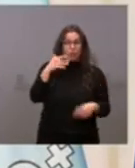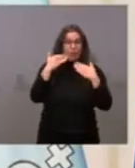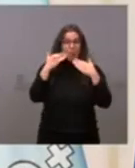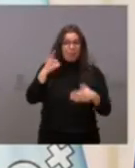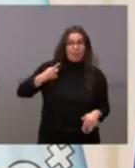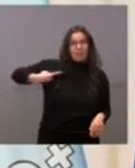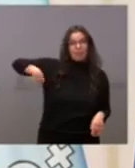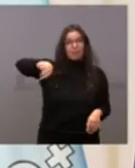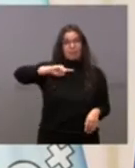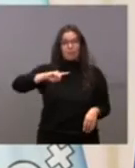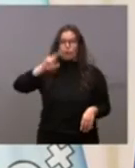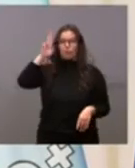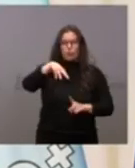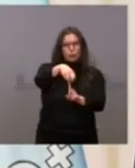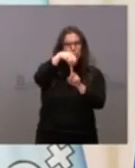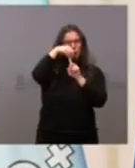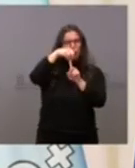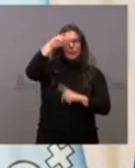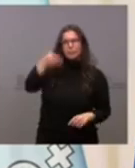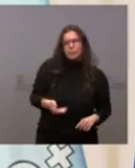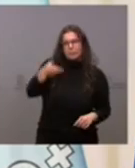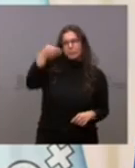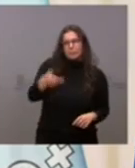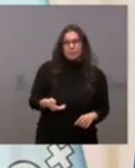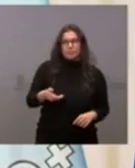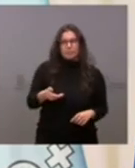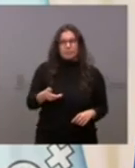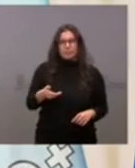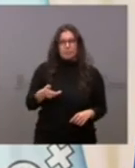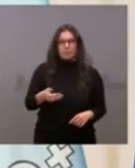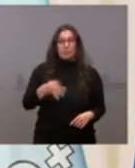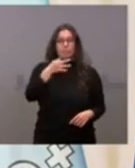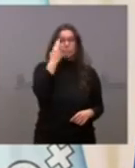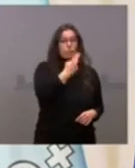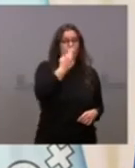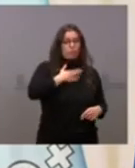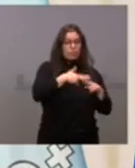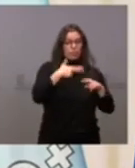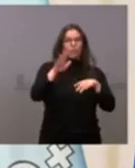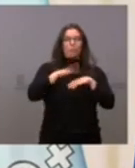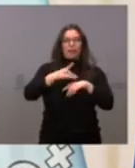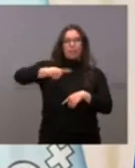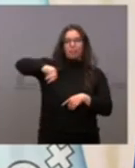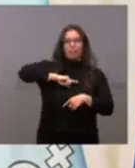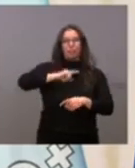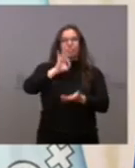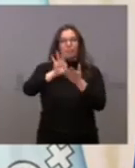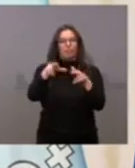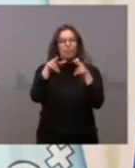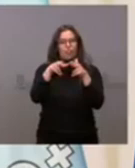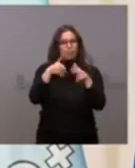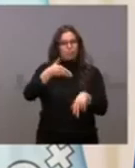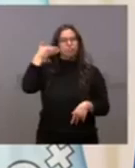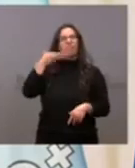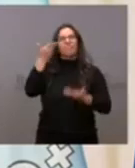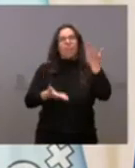desde luego, el eje clave fundamental, junto con ese compromiso político, para que tengamos unos servicios sociales también